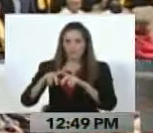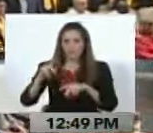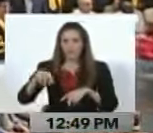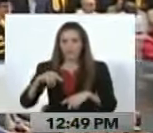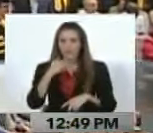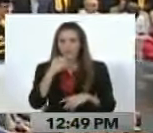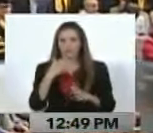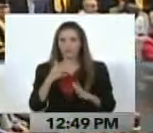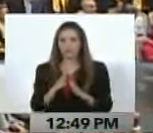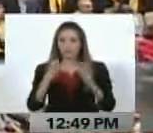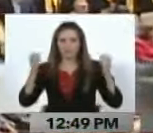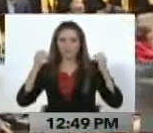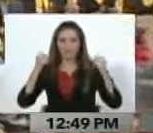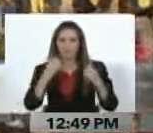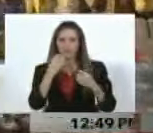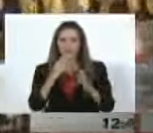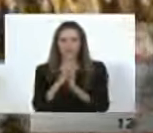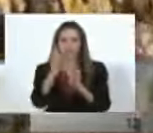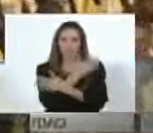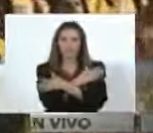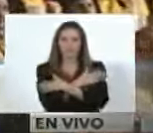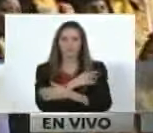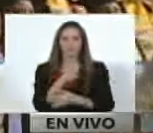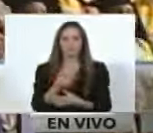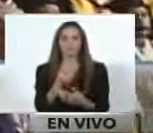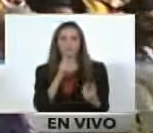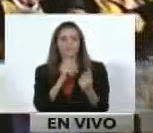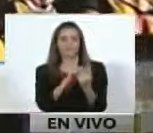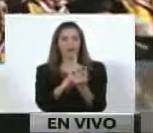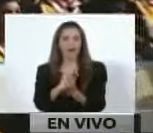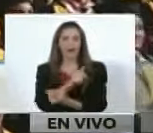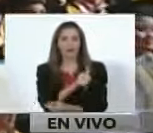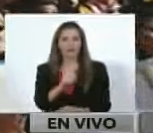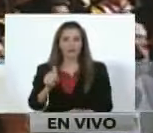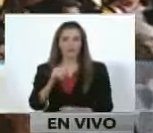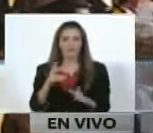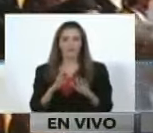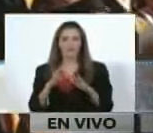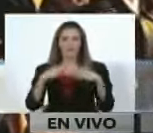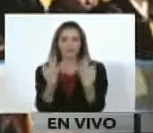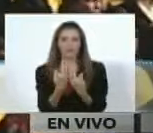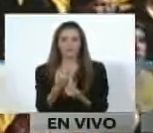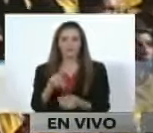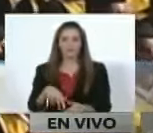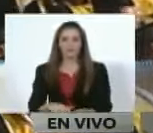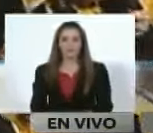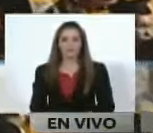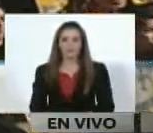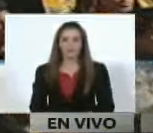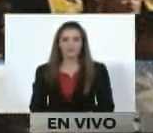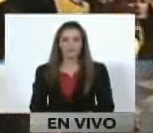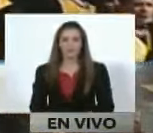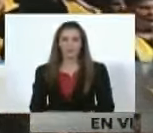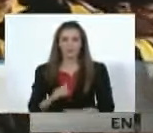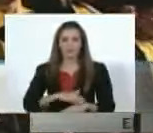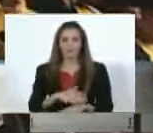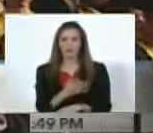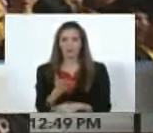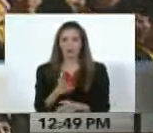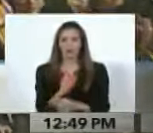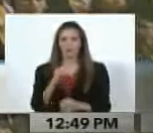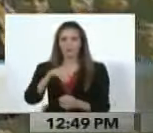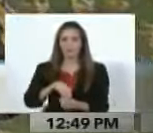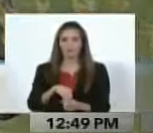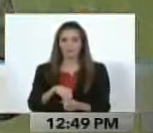Los felicito de manera personal a cada uno de ustedes, a sus familiares, porque ustedes forman parte